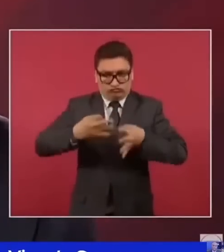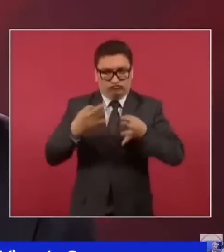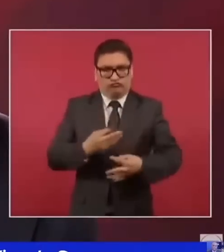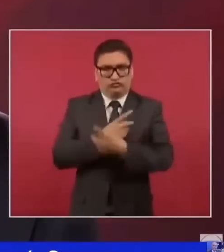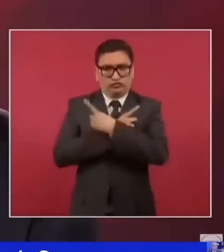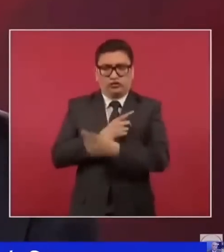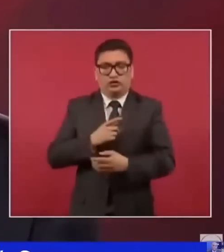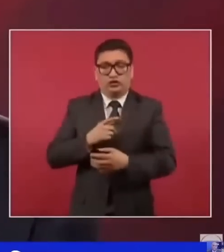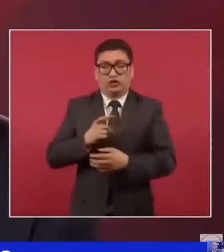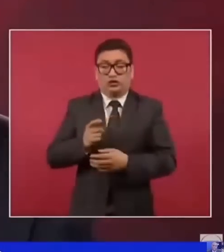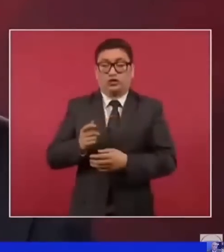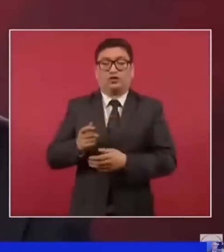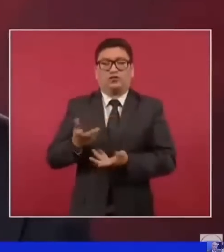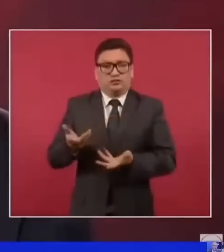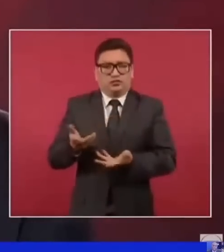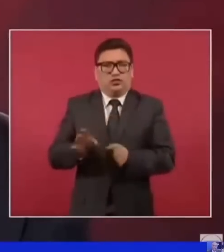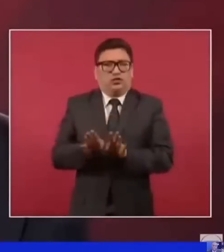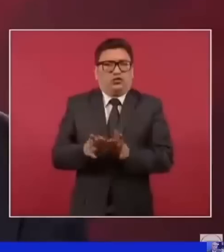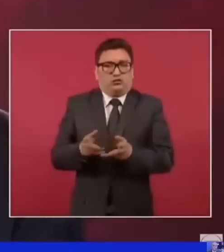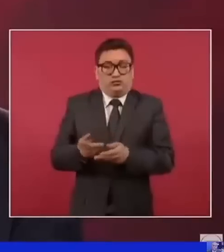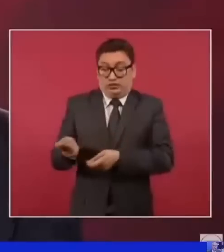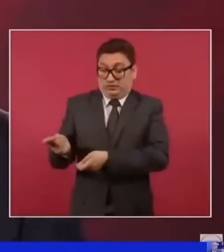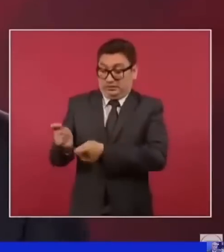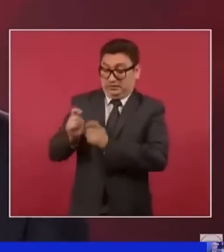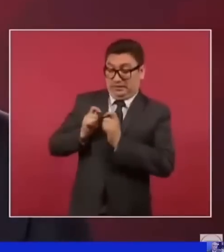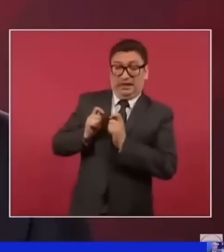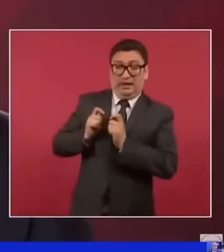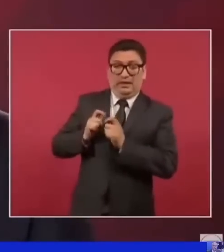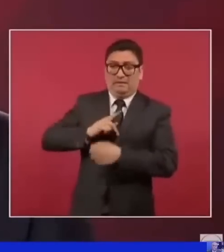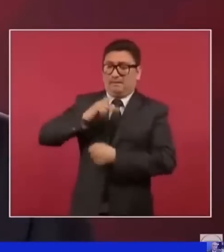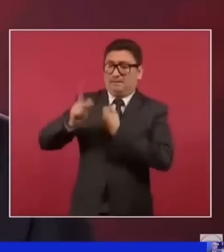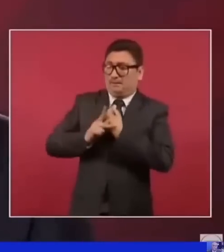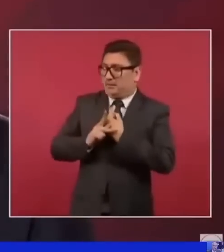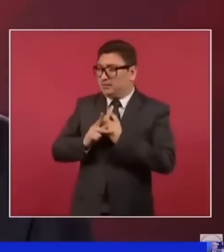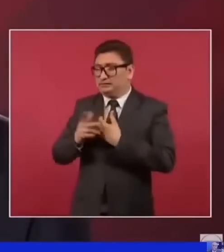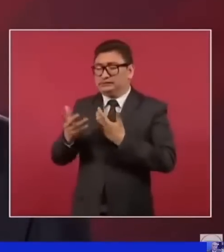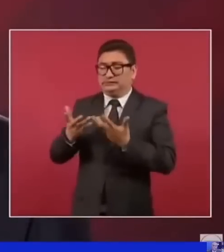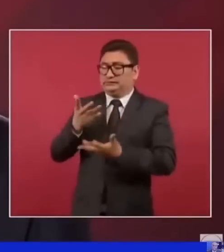Cuando nos los entregaron, era otra cosa el país.